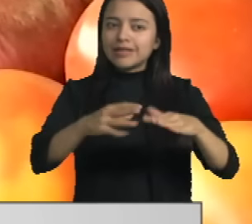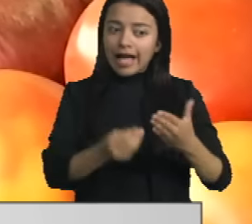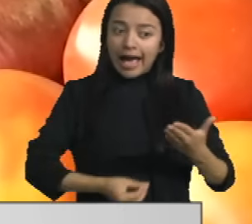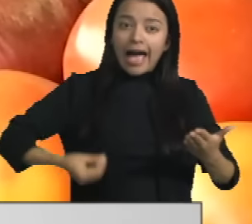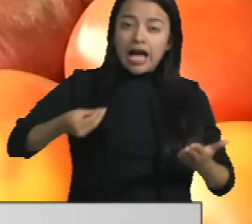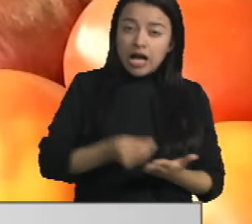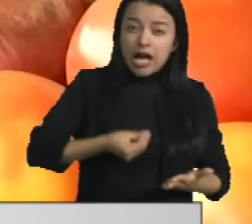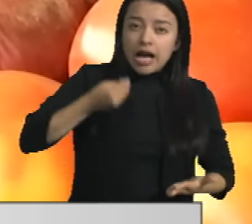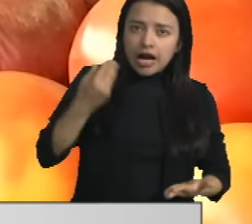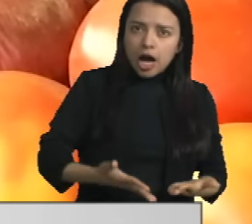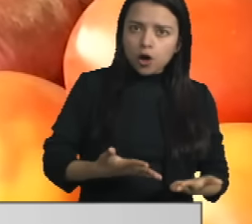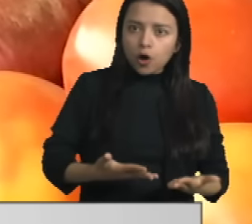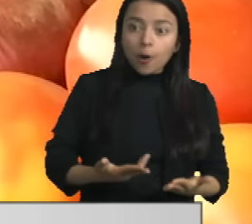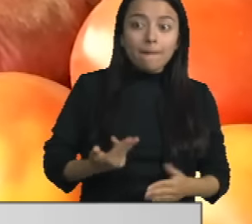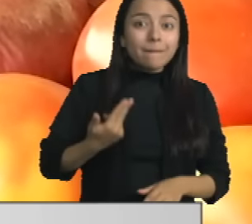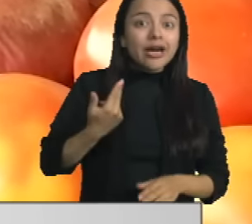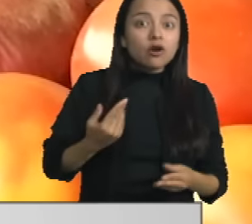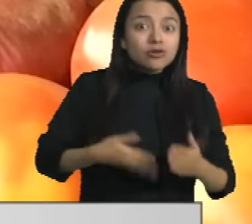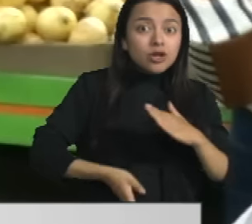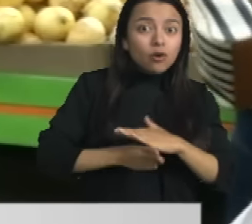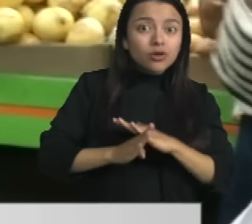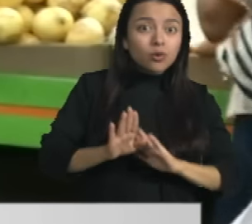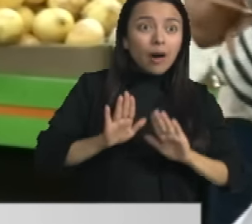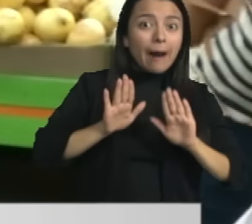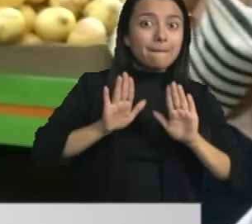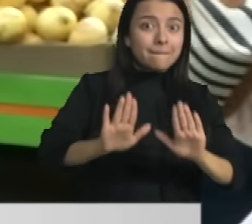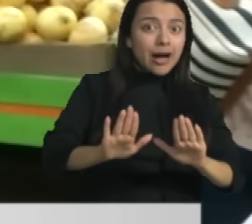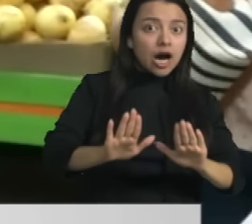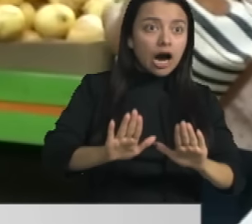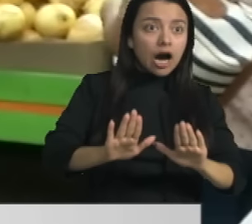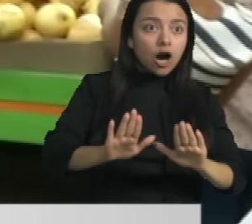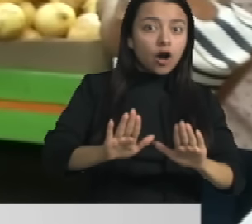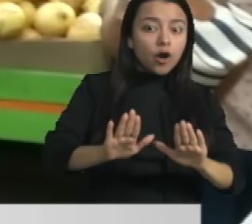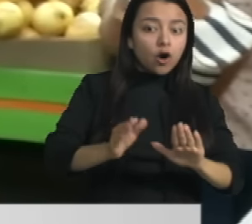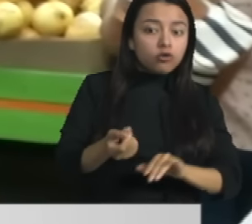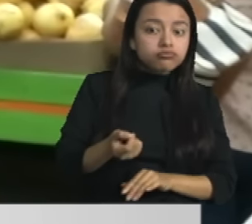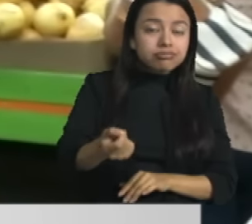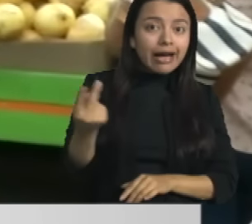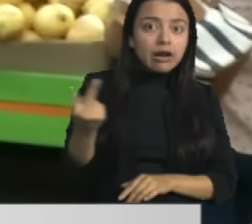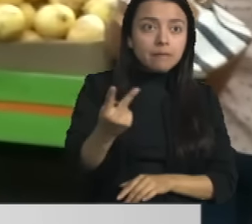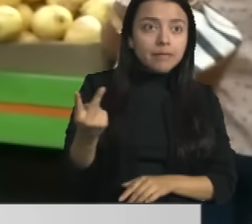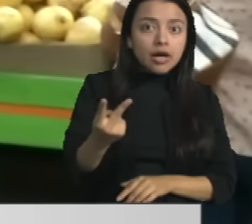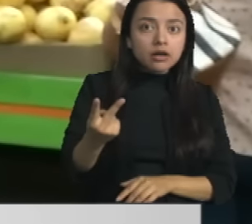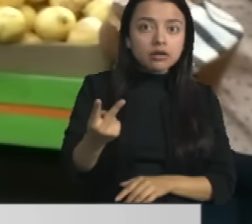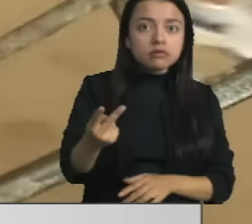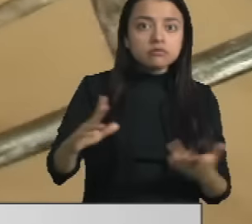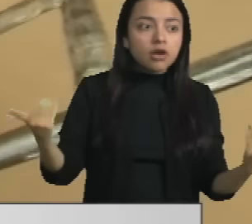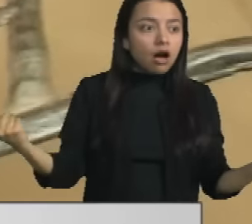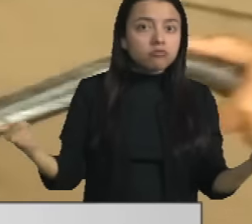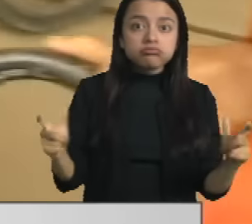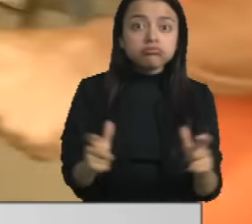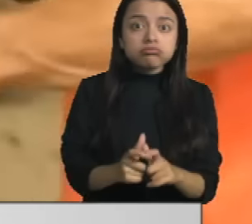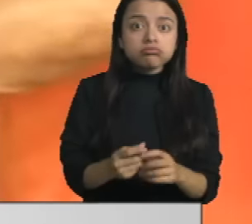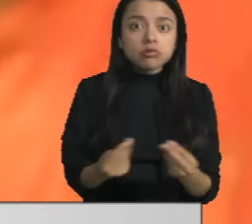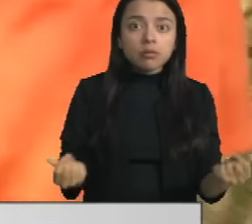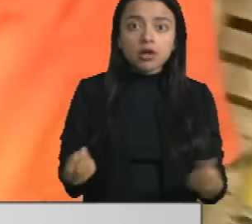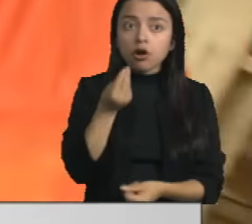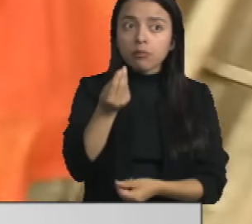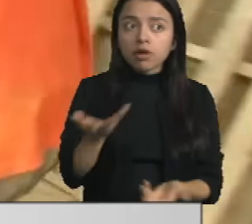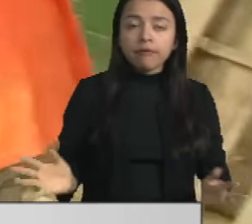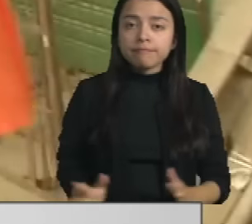nos han dicho es que para el viernes parece que no va a llegar la gran mayoría de mercancía. El viernes es otro día de plaza. Por fortuna, no